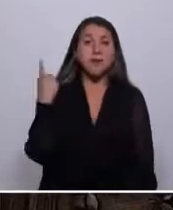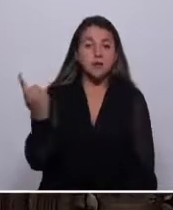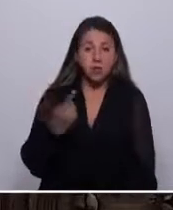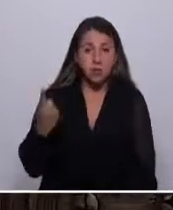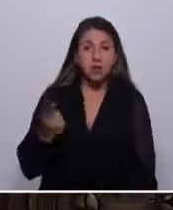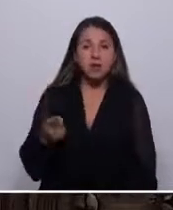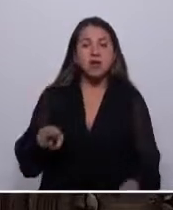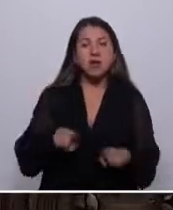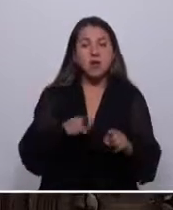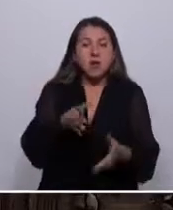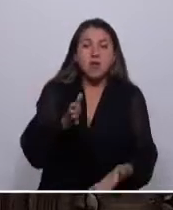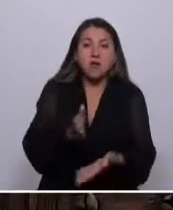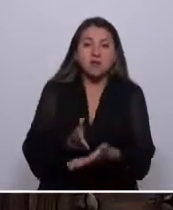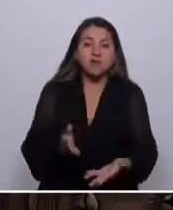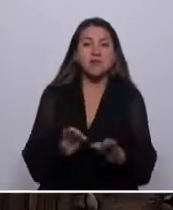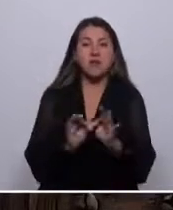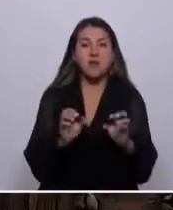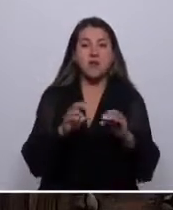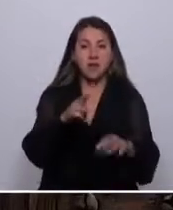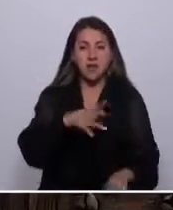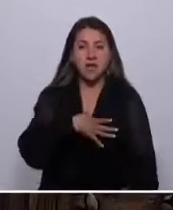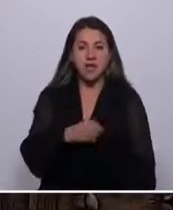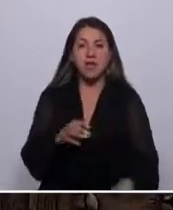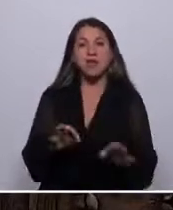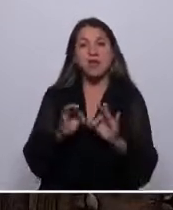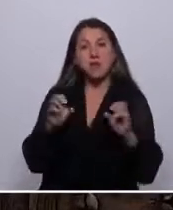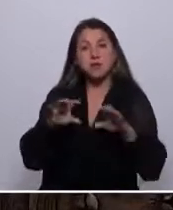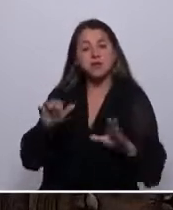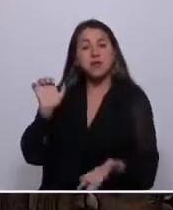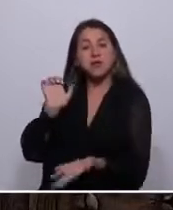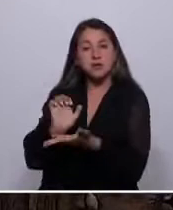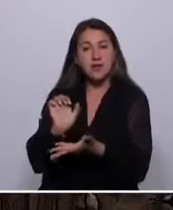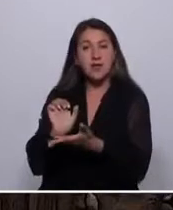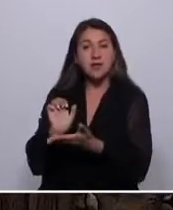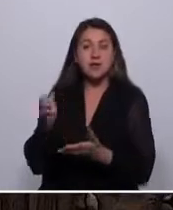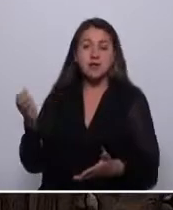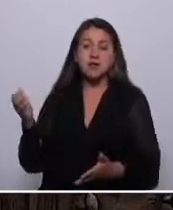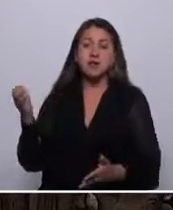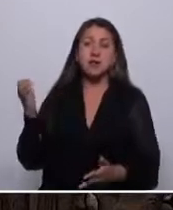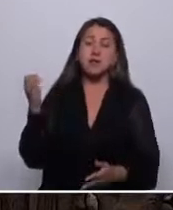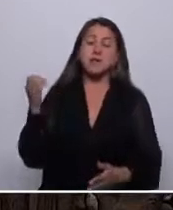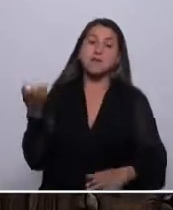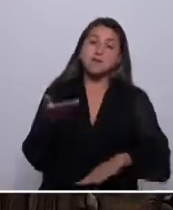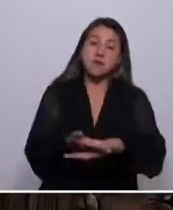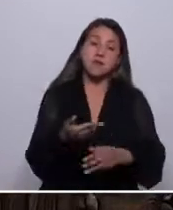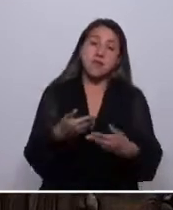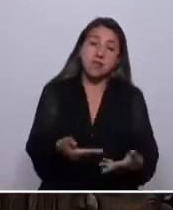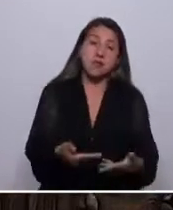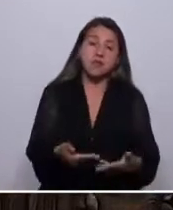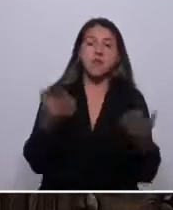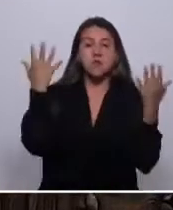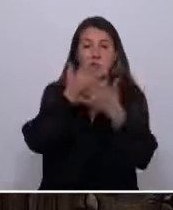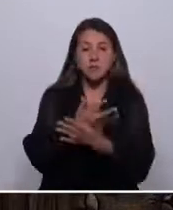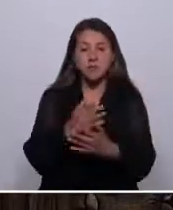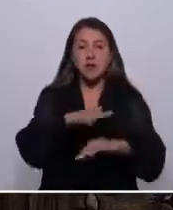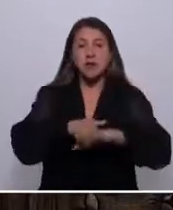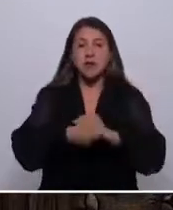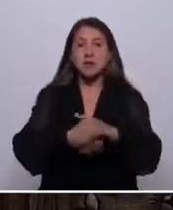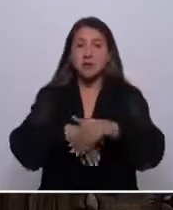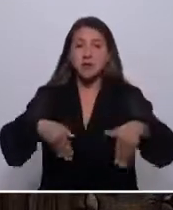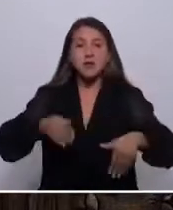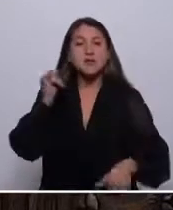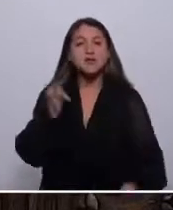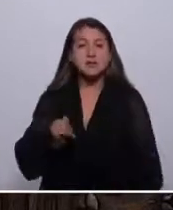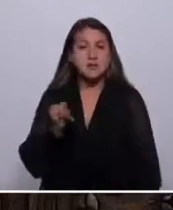verán forzados a educar a sus hijos en la educación que el Estado le imponga. Y no nos confundamos, la neutralidad es siempre